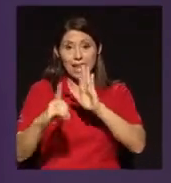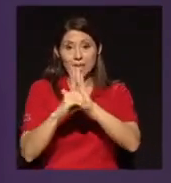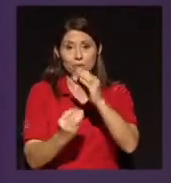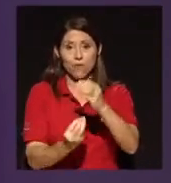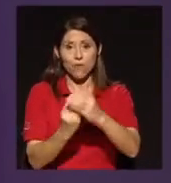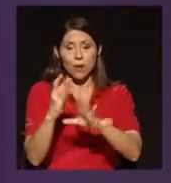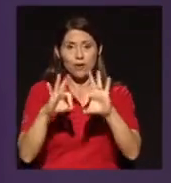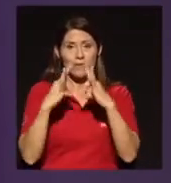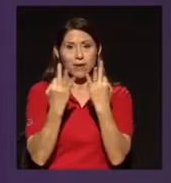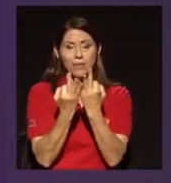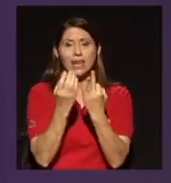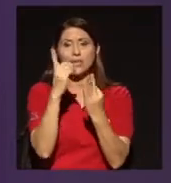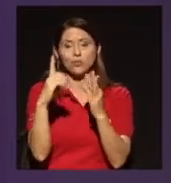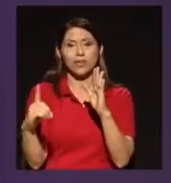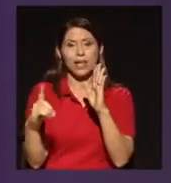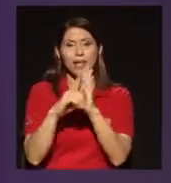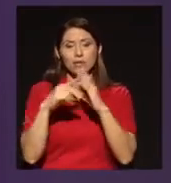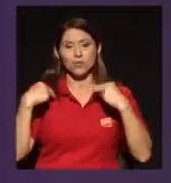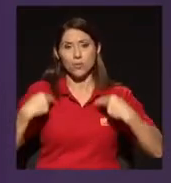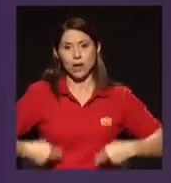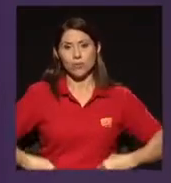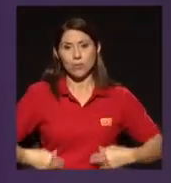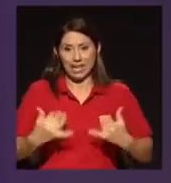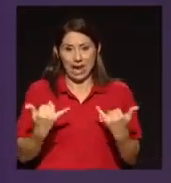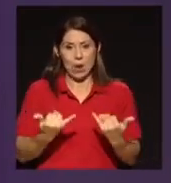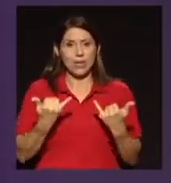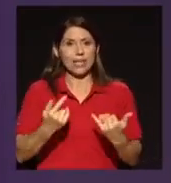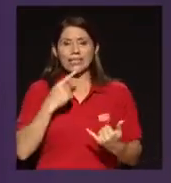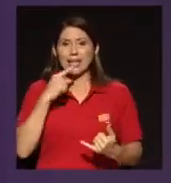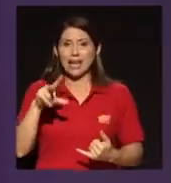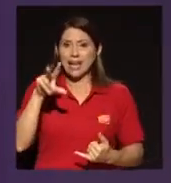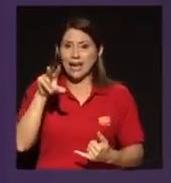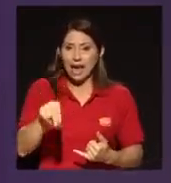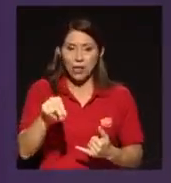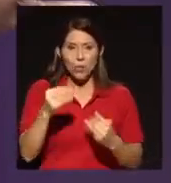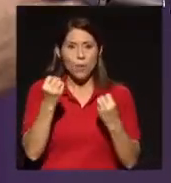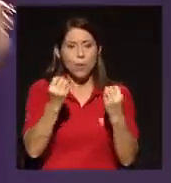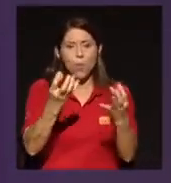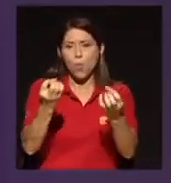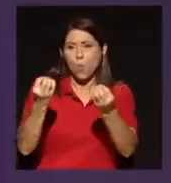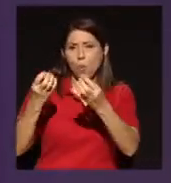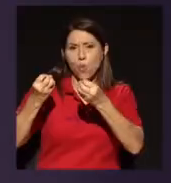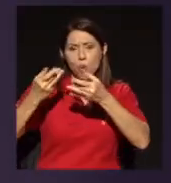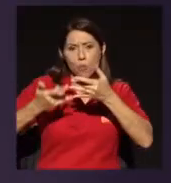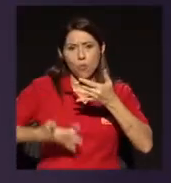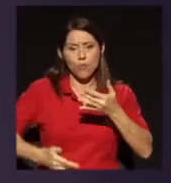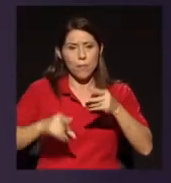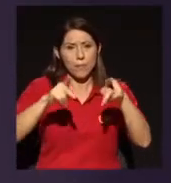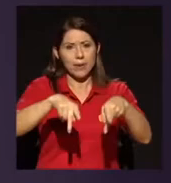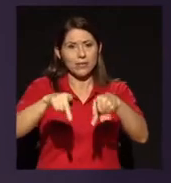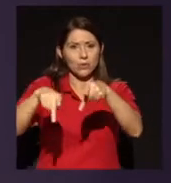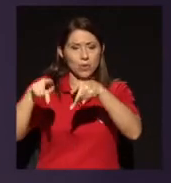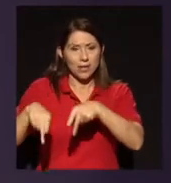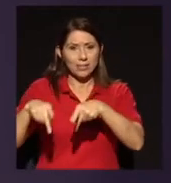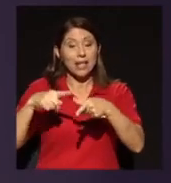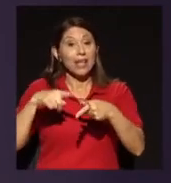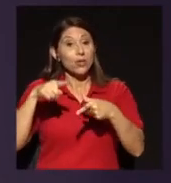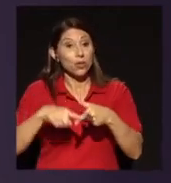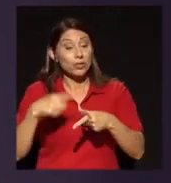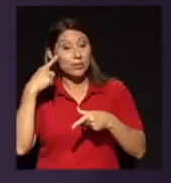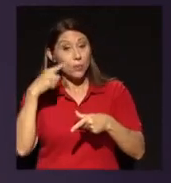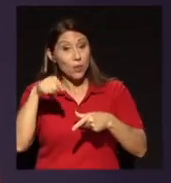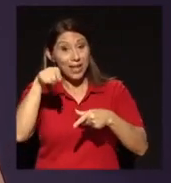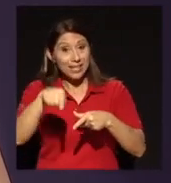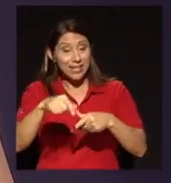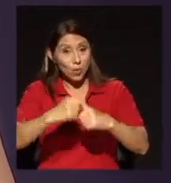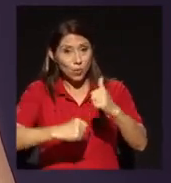uh-huh. que hoy día se le es negado a cualquier cantidad de personas. Entonces, justamente por ese constructo social donde se espera que sea